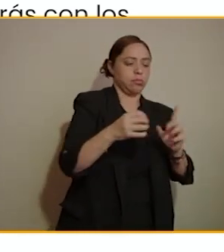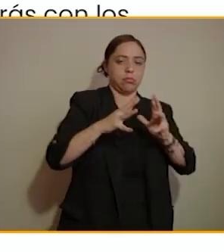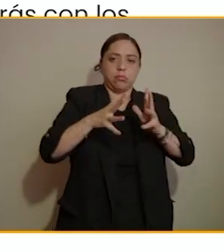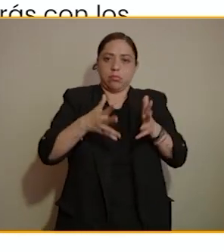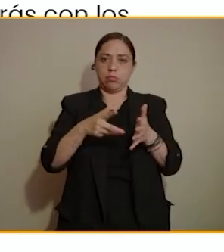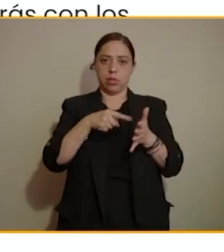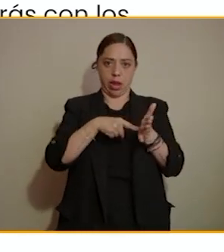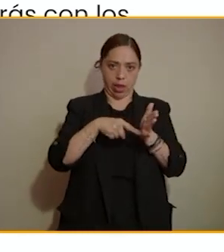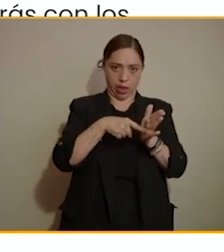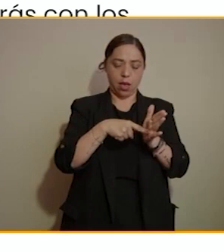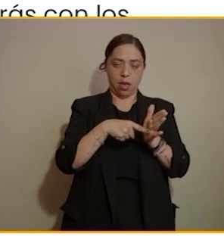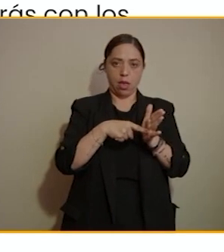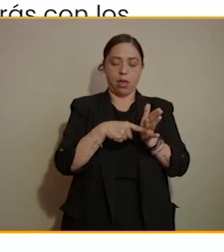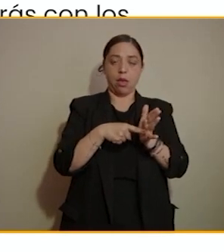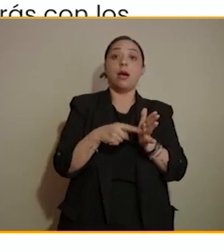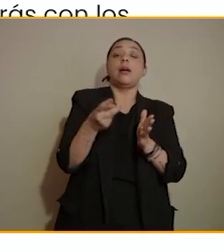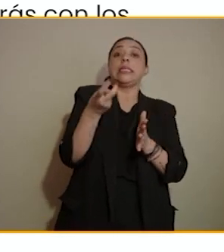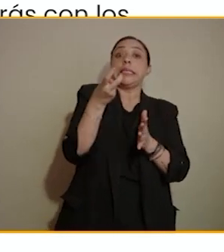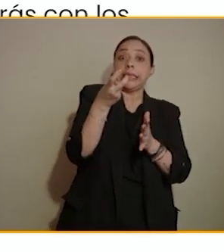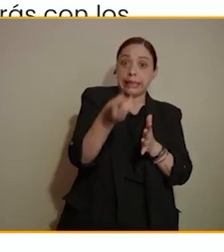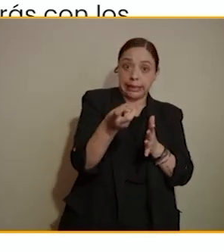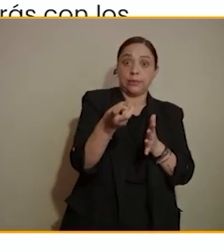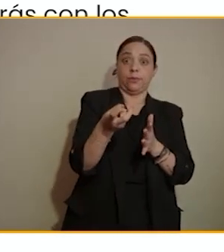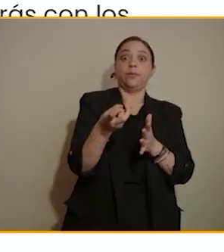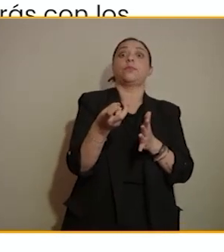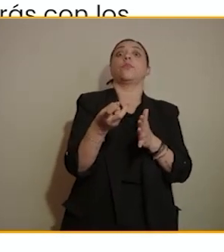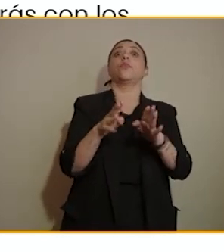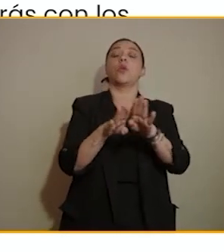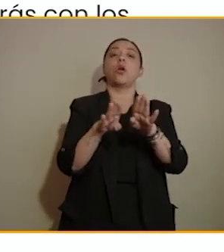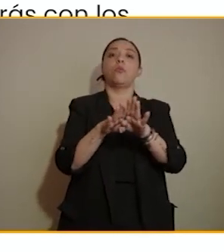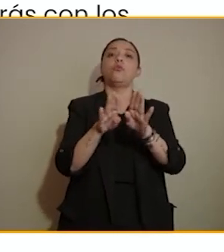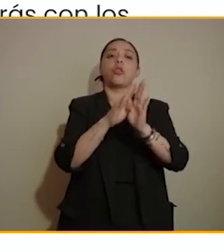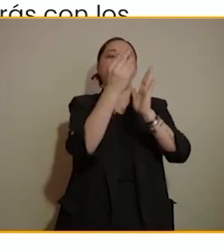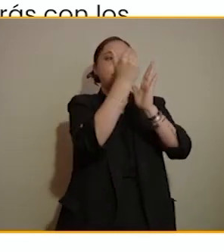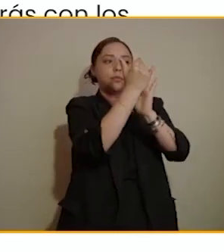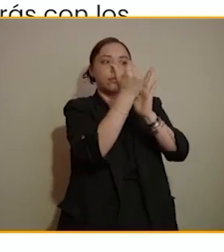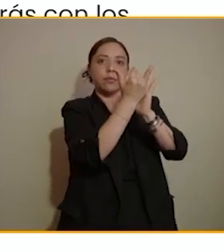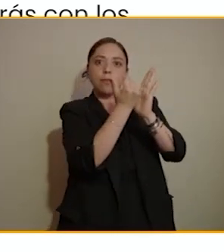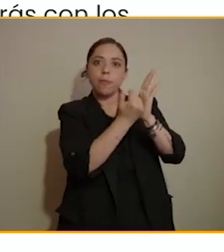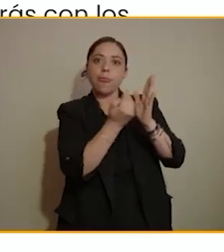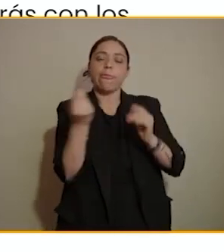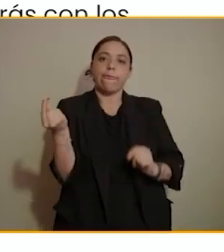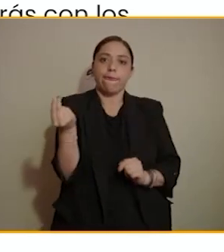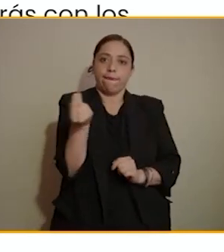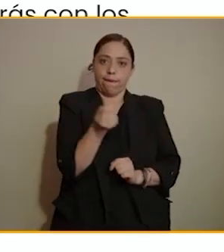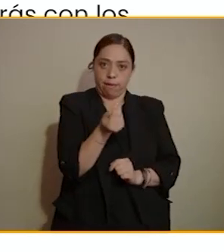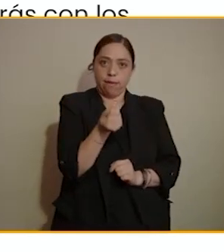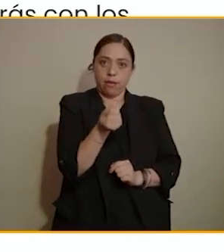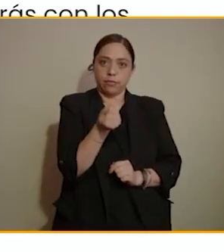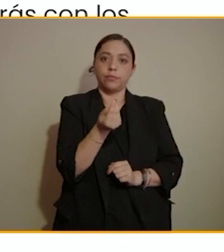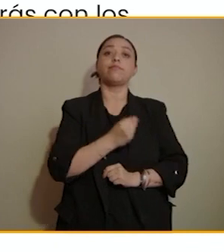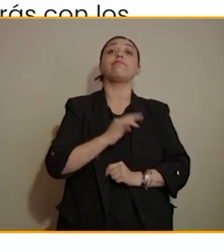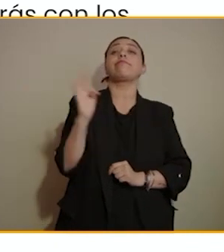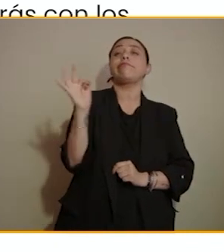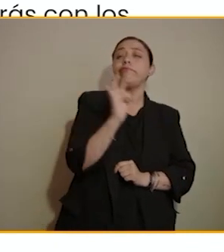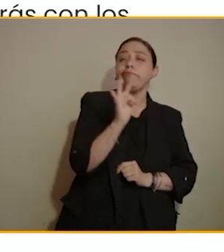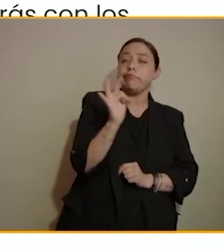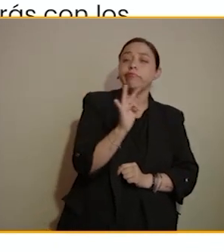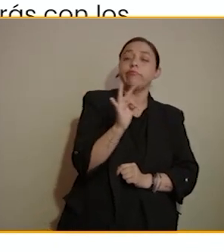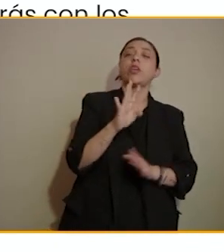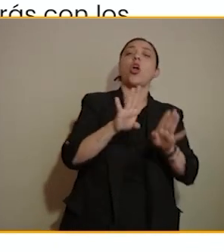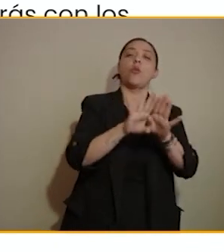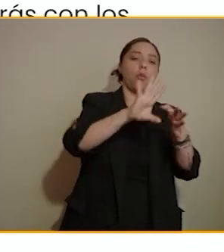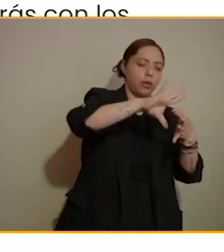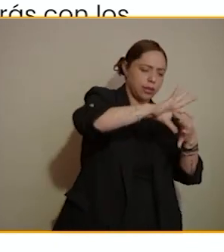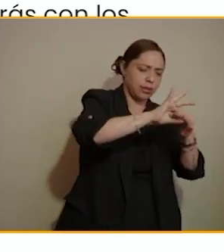asumen la producción física, que ya siguen ciertos requisitos. A lo mejor en la parte de la cadena de valor que está mucho